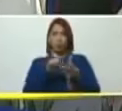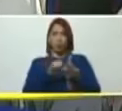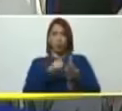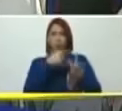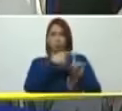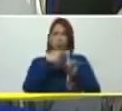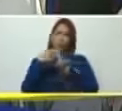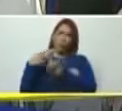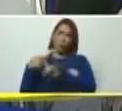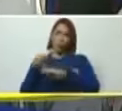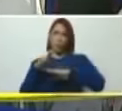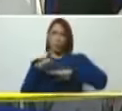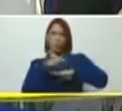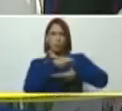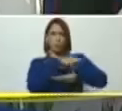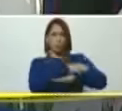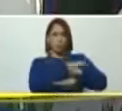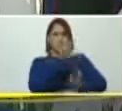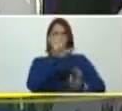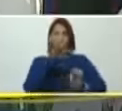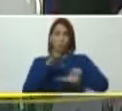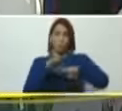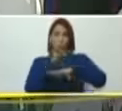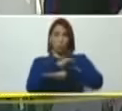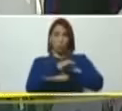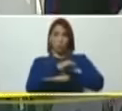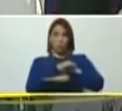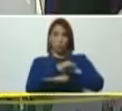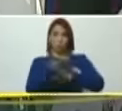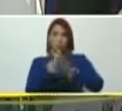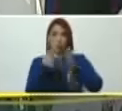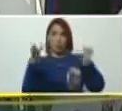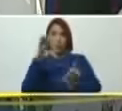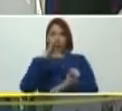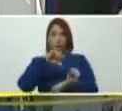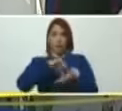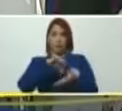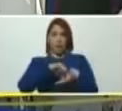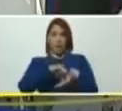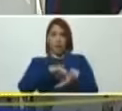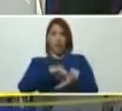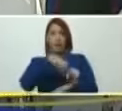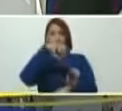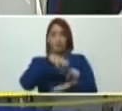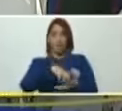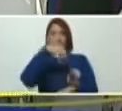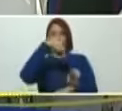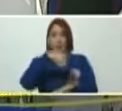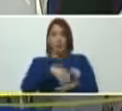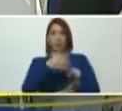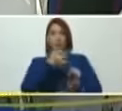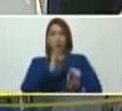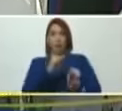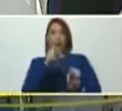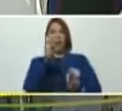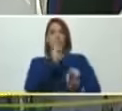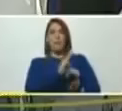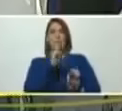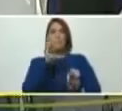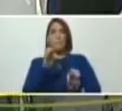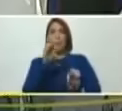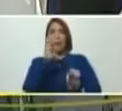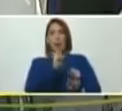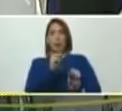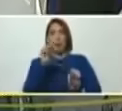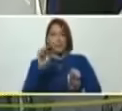los municipios, los 5 municipios de la Gran Caracas del estado Miranda. Por eso está Pepe aquí, Héctor.